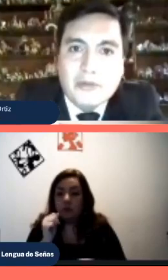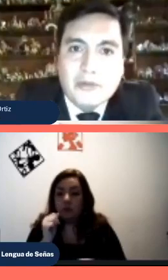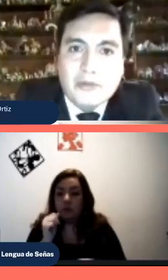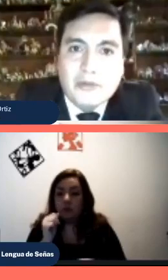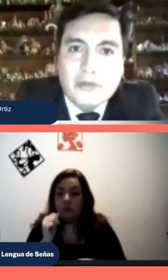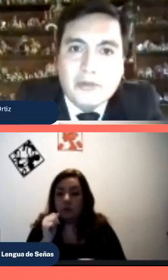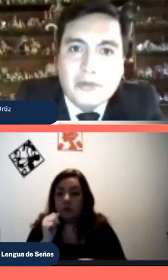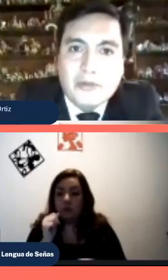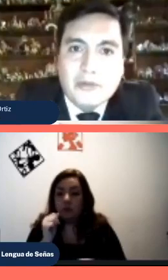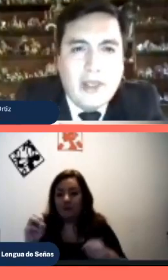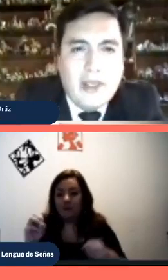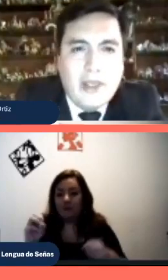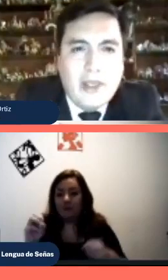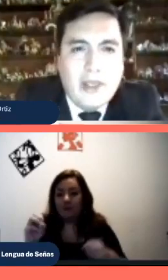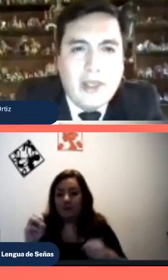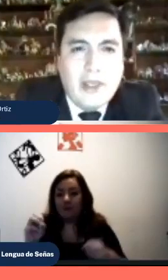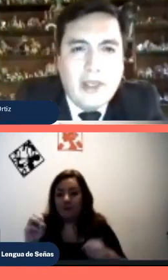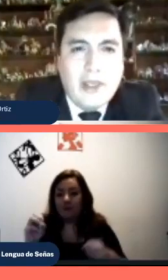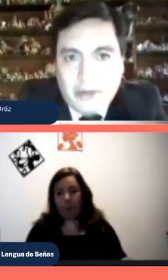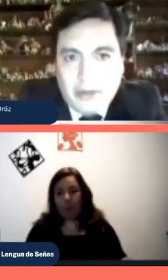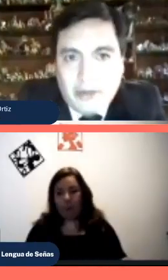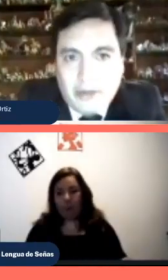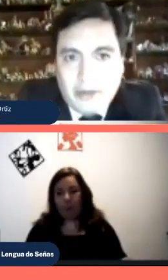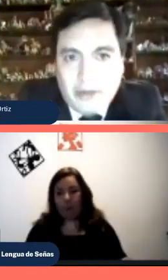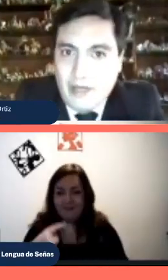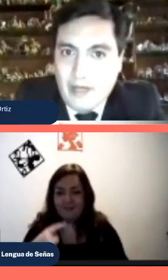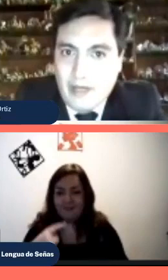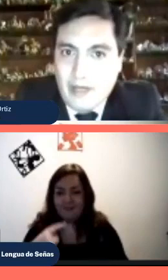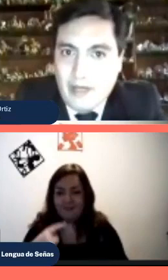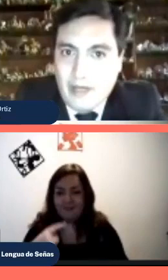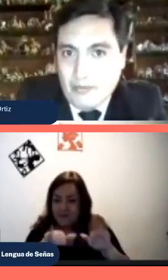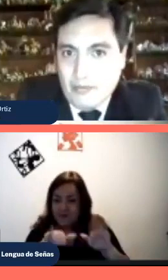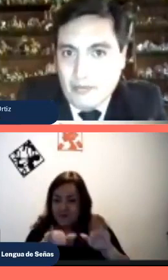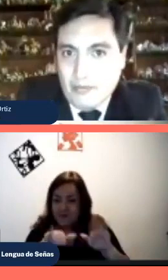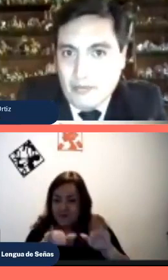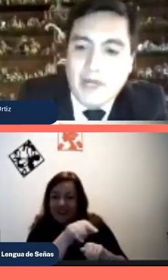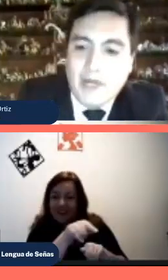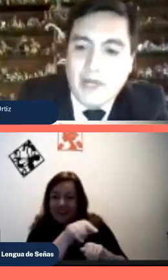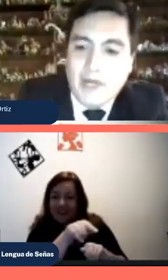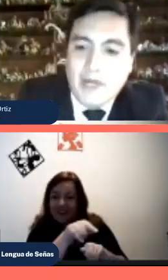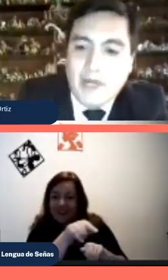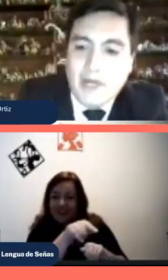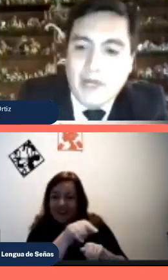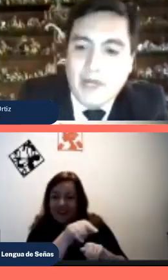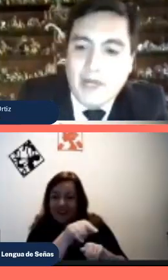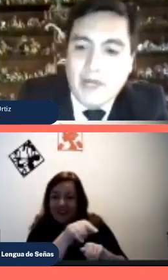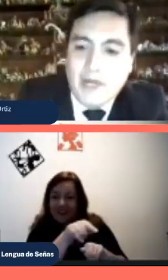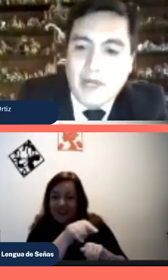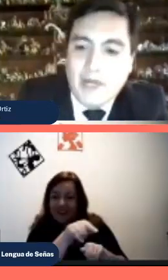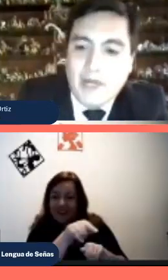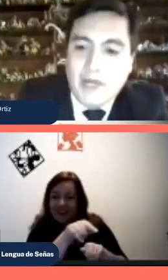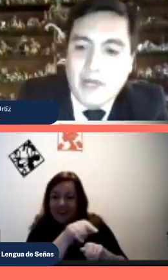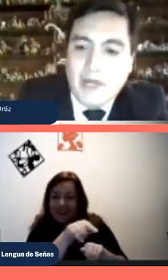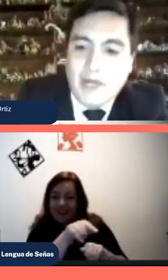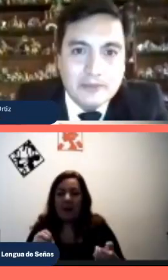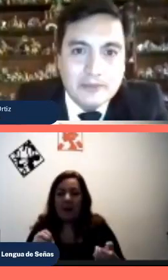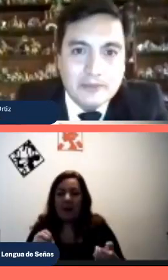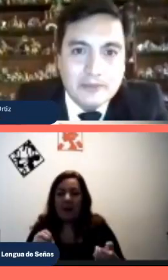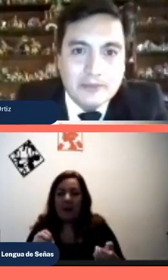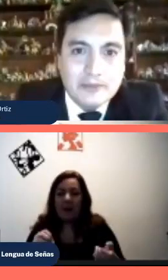prehistórico marino. Ahora bien, si yo les digo que existían perezosos prehistóricos marinos, tal vez piensen en algo como esto.